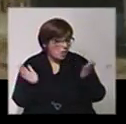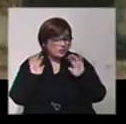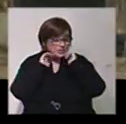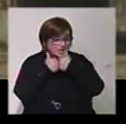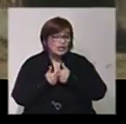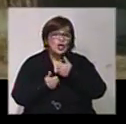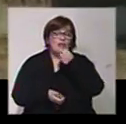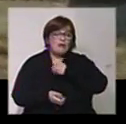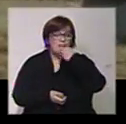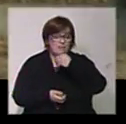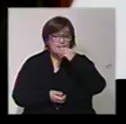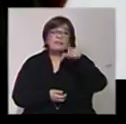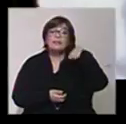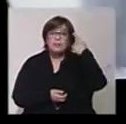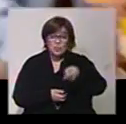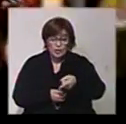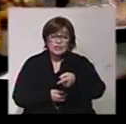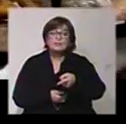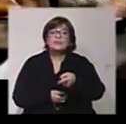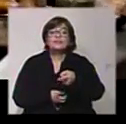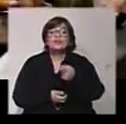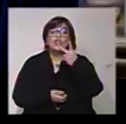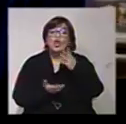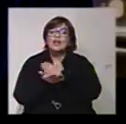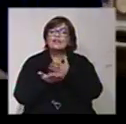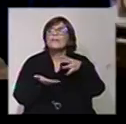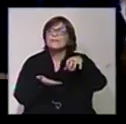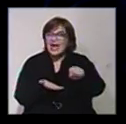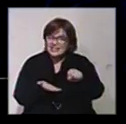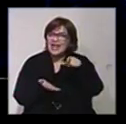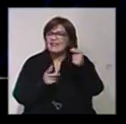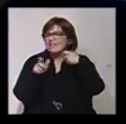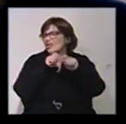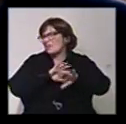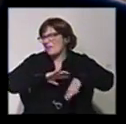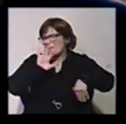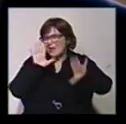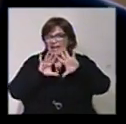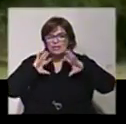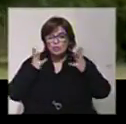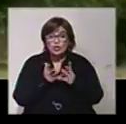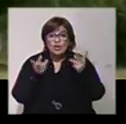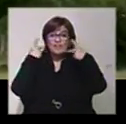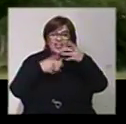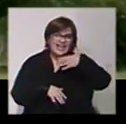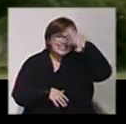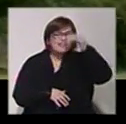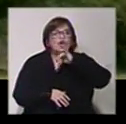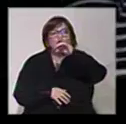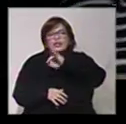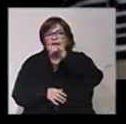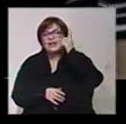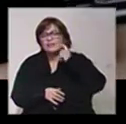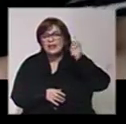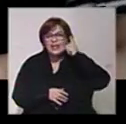Y después de eso estuvieron dos libros más de él entre los más vendidos del mundo: Viajes de un Chef, en el que iba contando las experiencias de estos